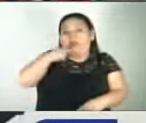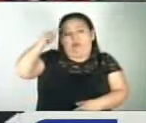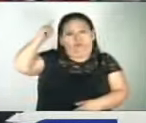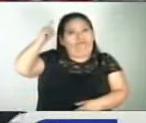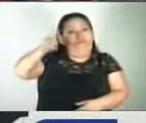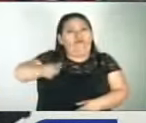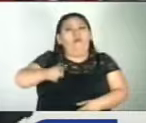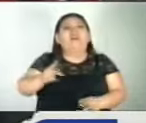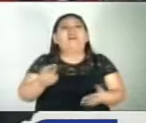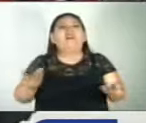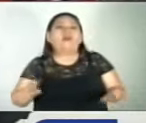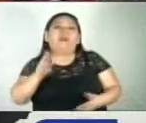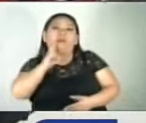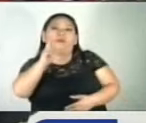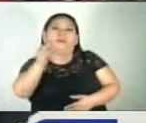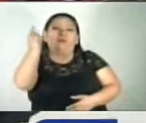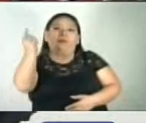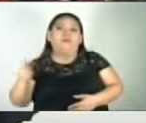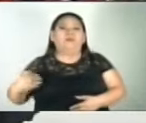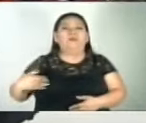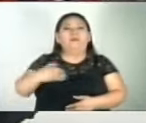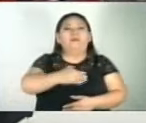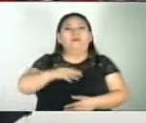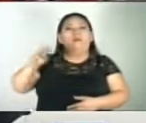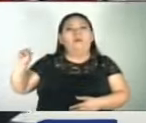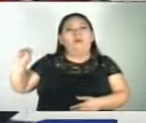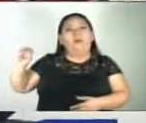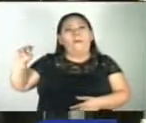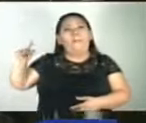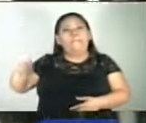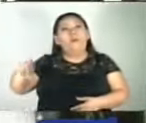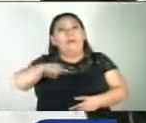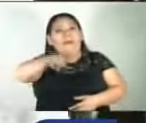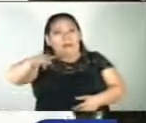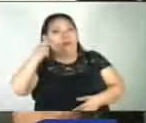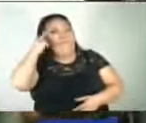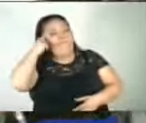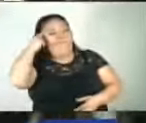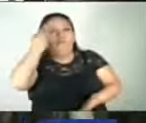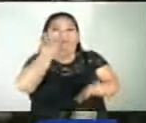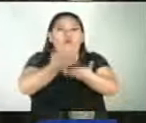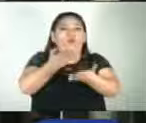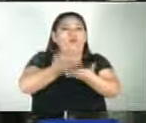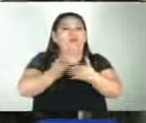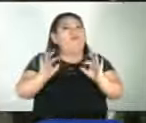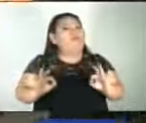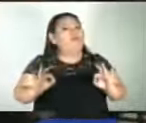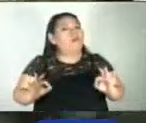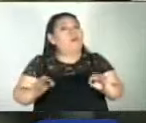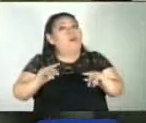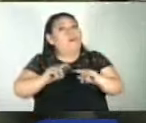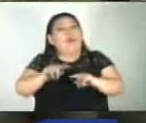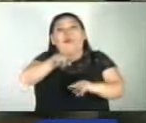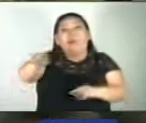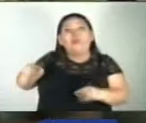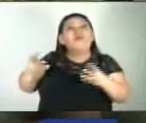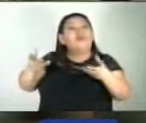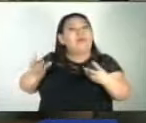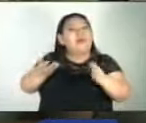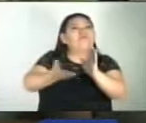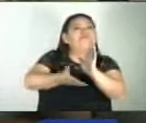contundente respuesta del ministro de Obras Públicas ante la propuesta de algunos transportistas, quienes insisten en un ajuste